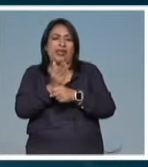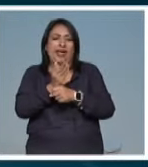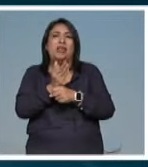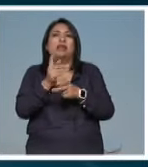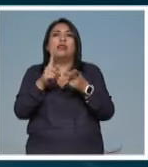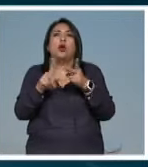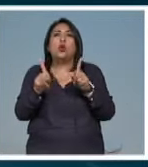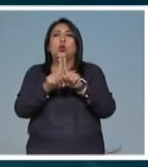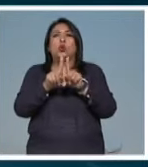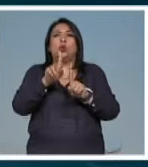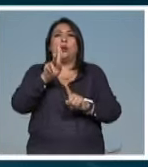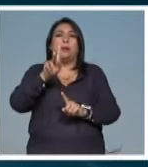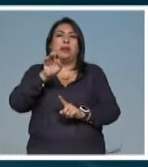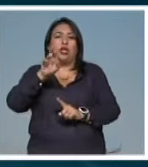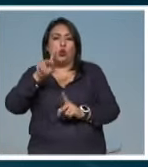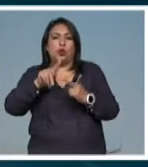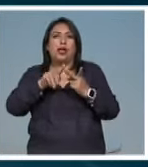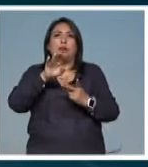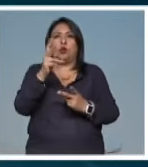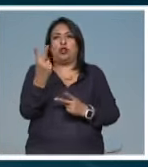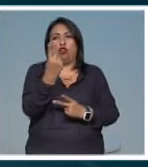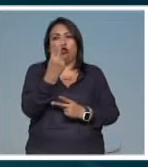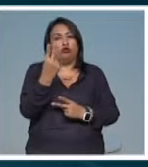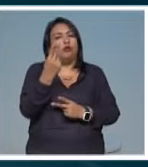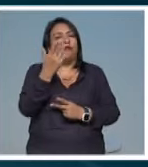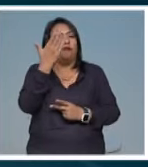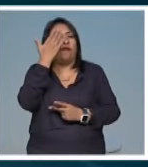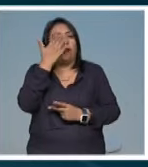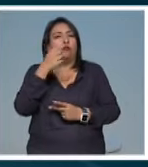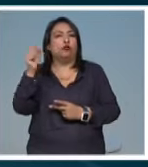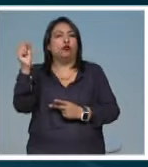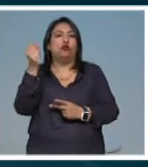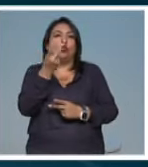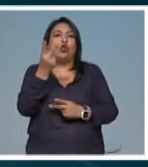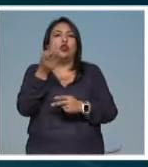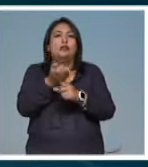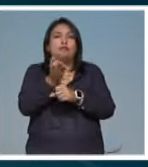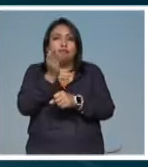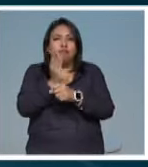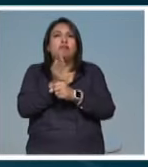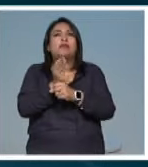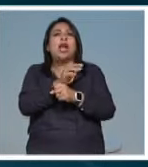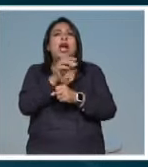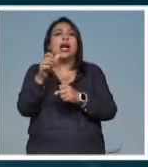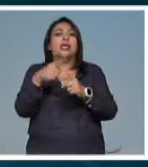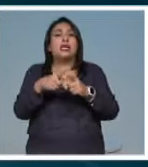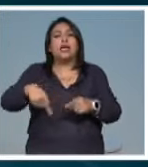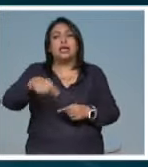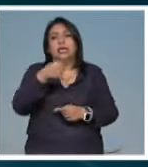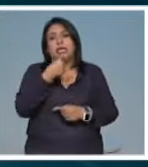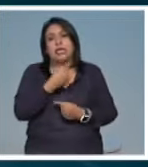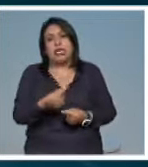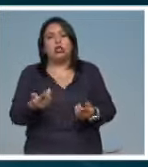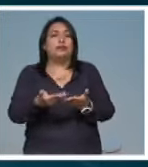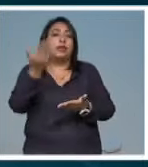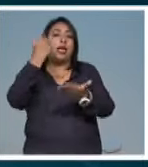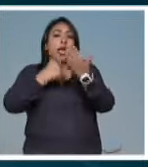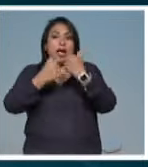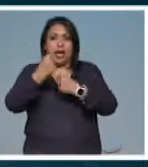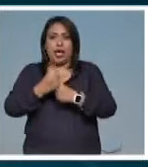con Viruta y Capulina, hicieron un dueto muy famoso de comediantes, muy dirigidos al público infantil en su